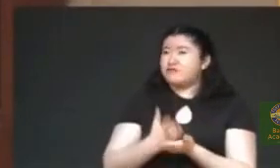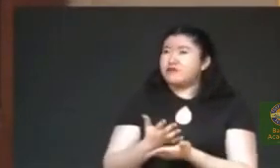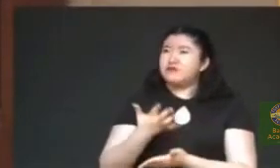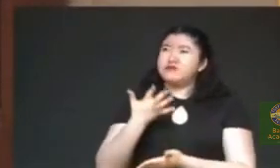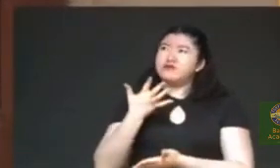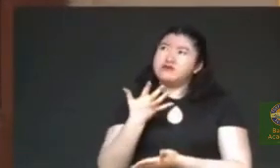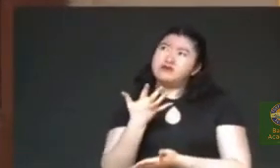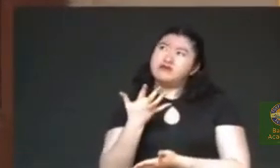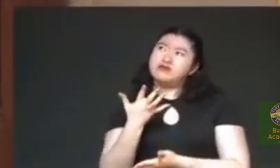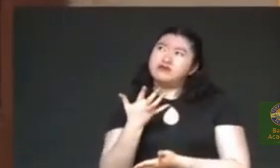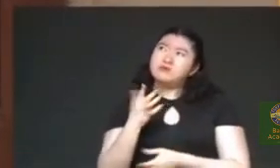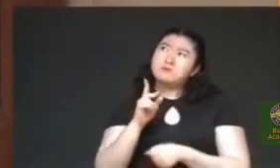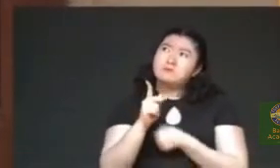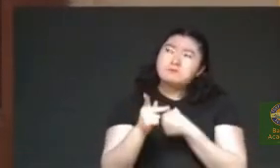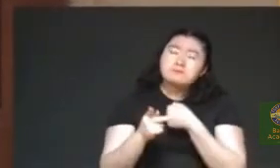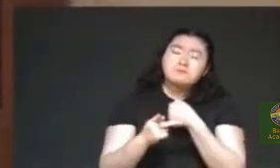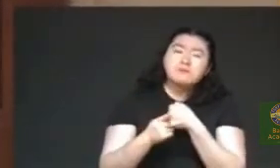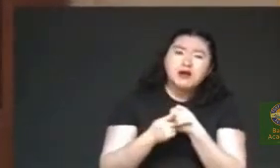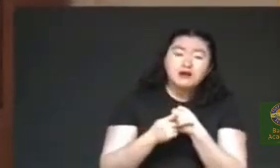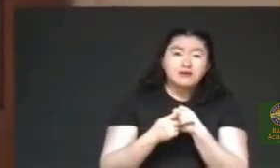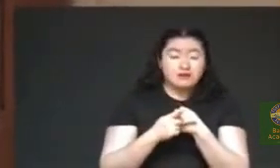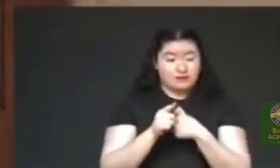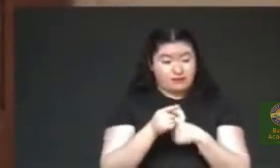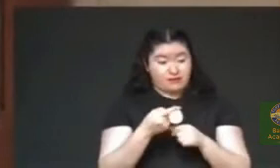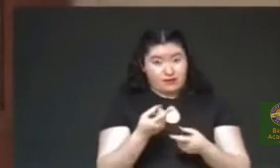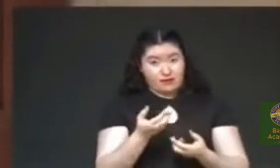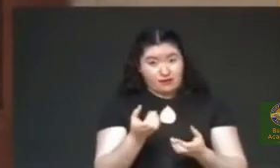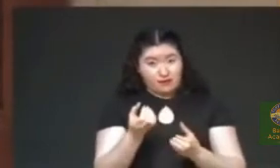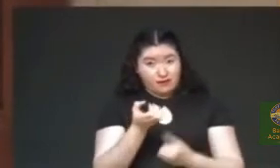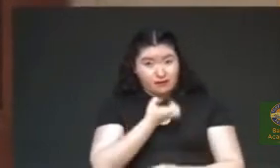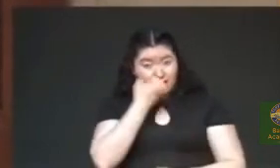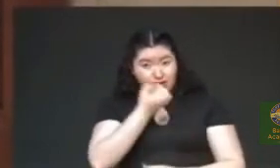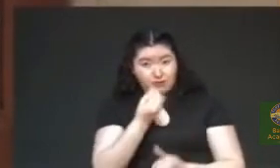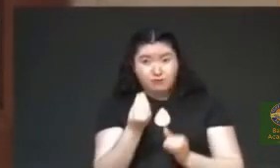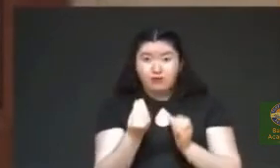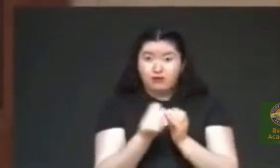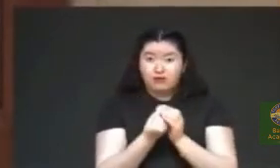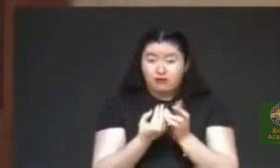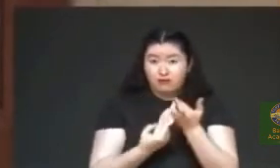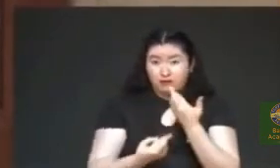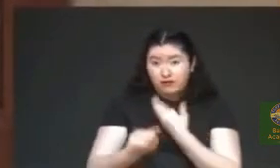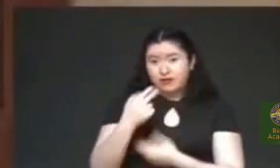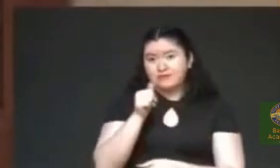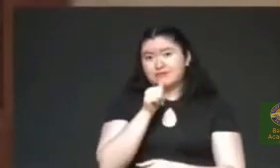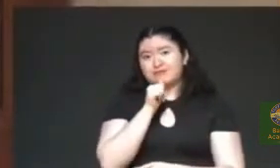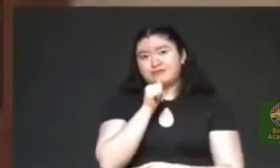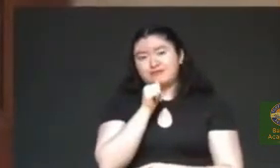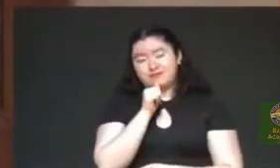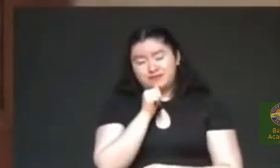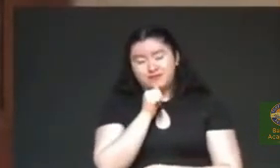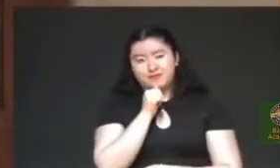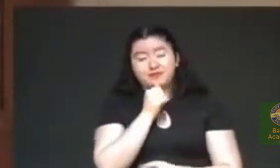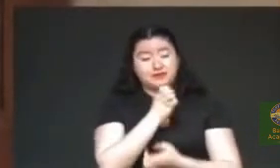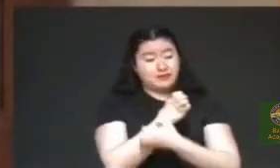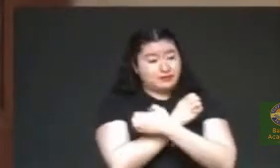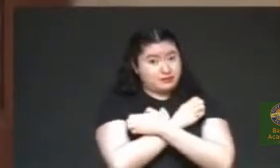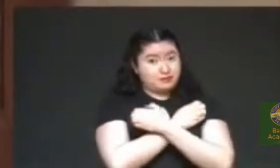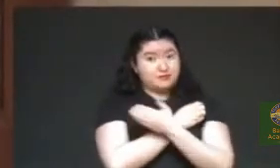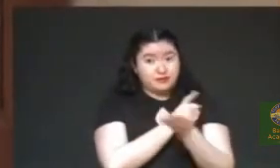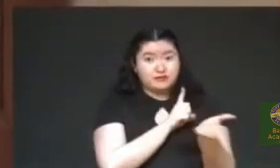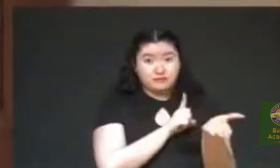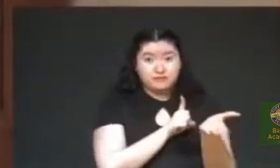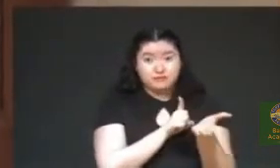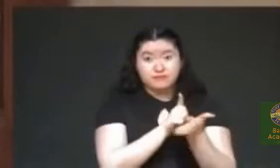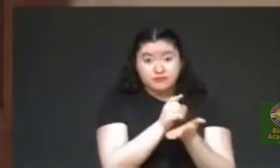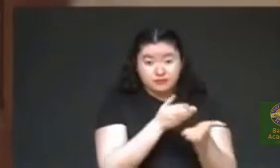han tenido como actividad esencial la educación. La educación es un derecho, sabemos que es importantísimo para nuestros